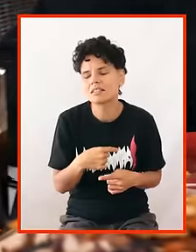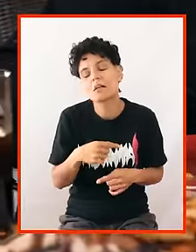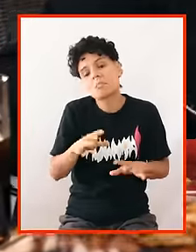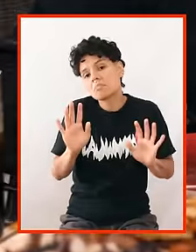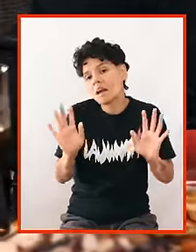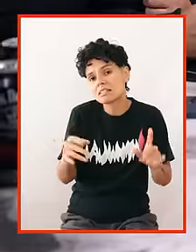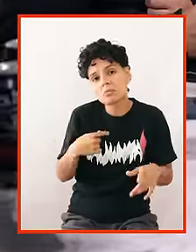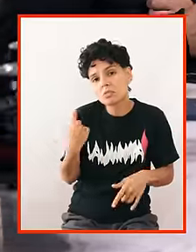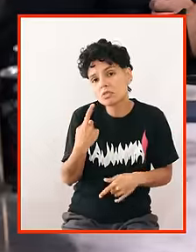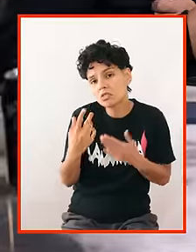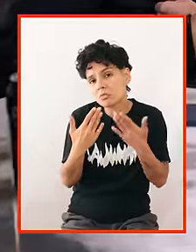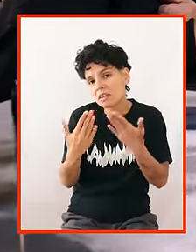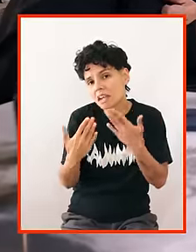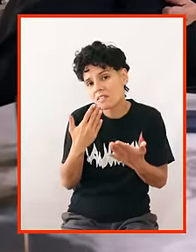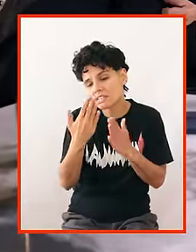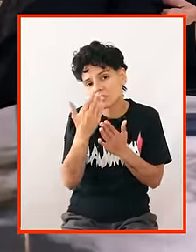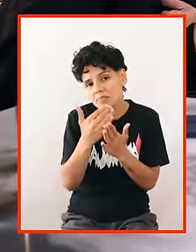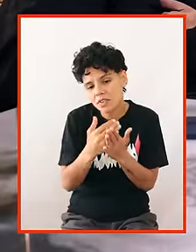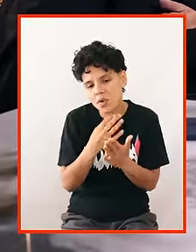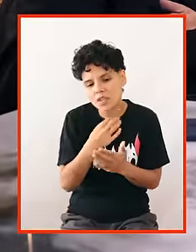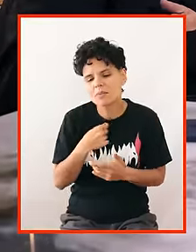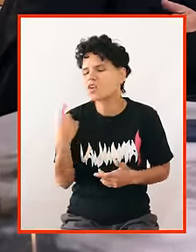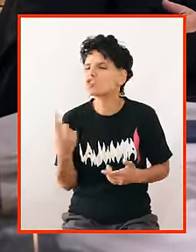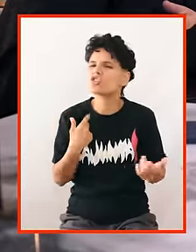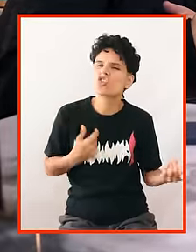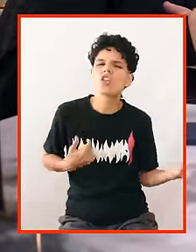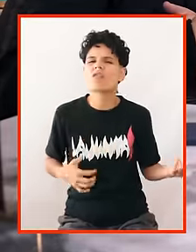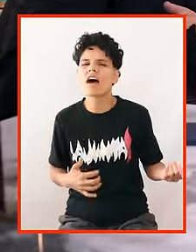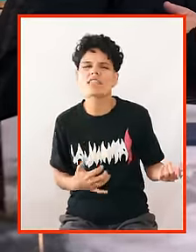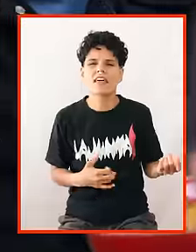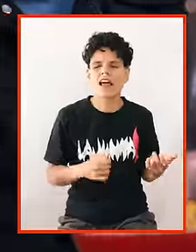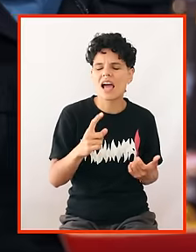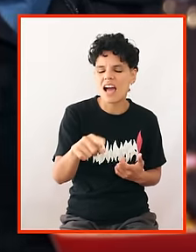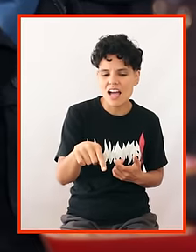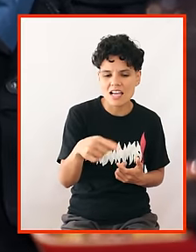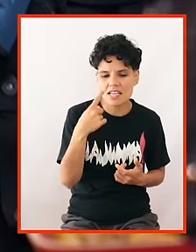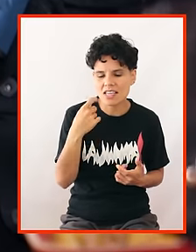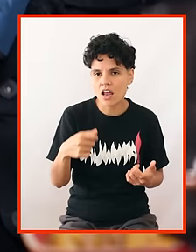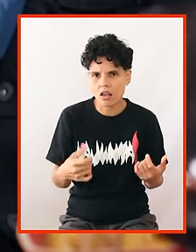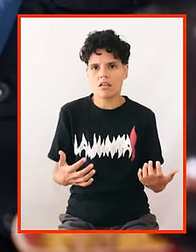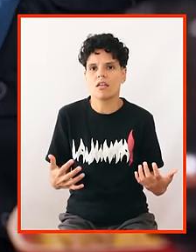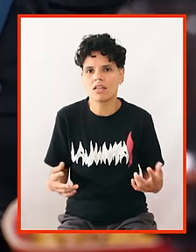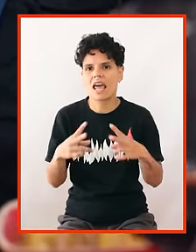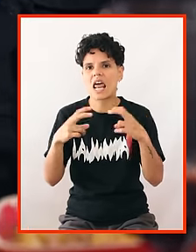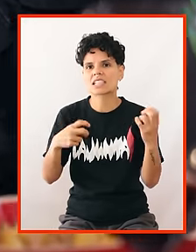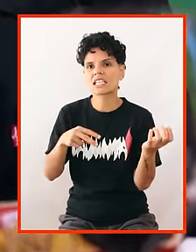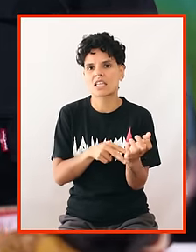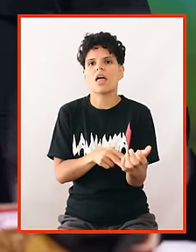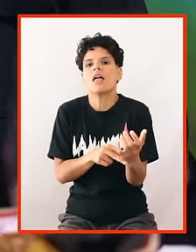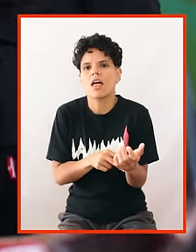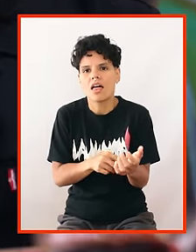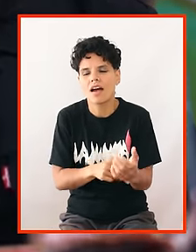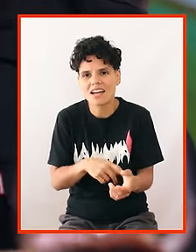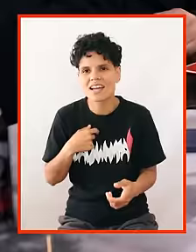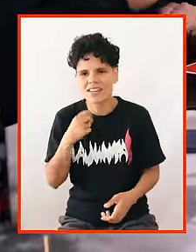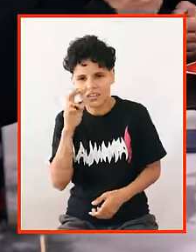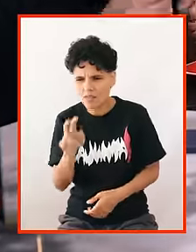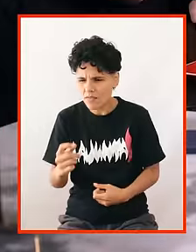Pero sí, fue cuático porque de repente estábamos todos tocando y vemos al Francis así como... y no suena, rock and roll, que